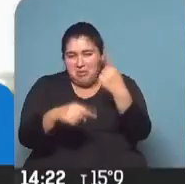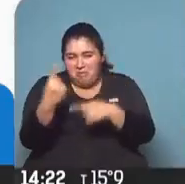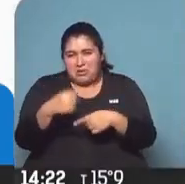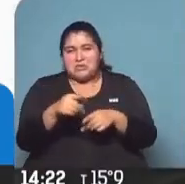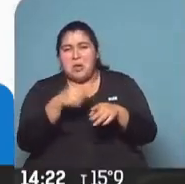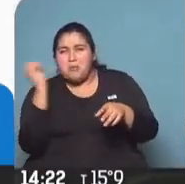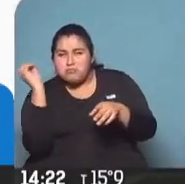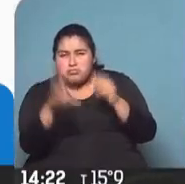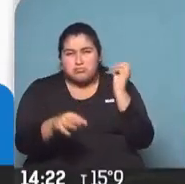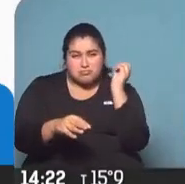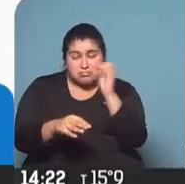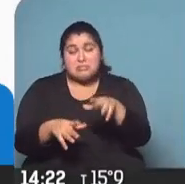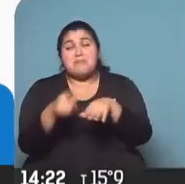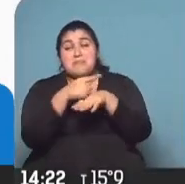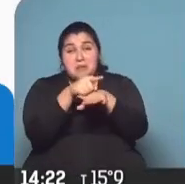1